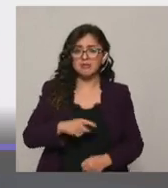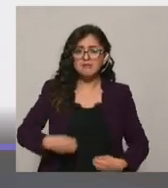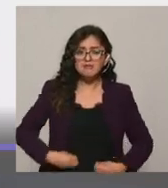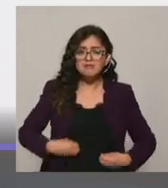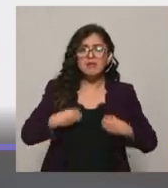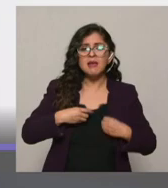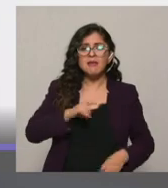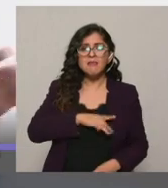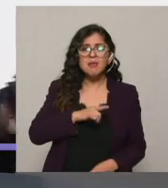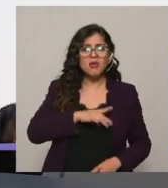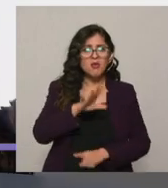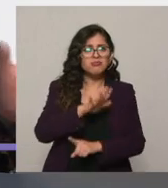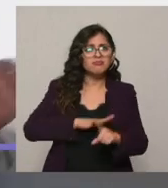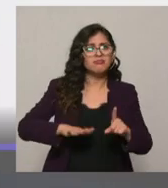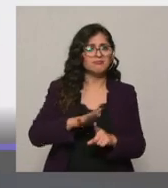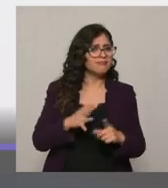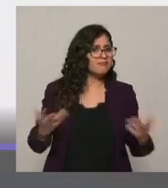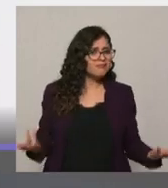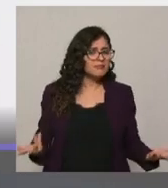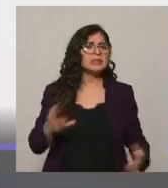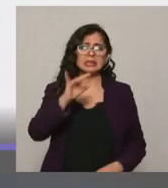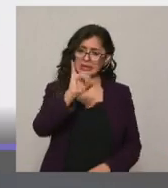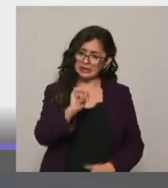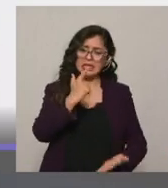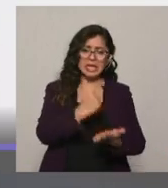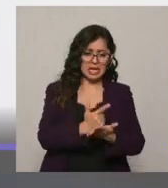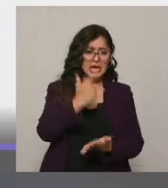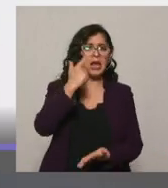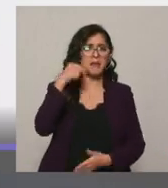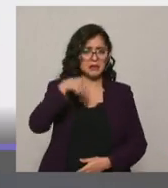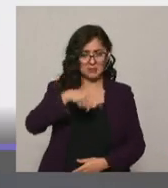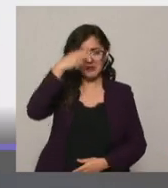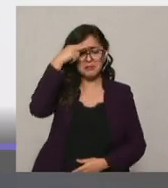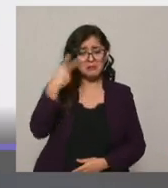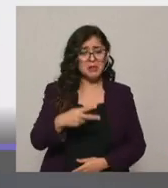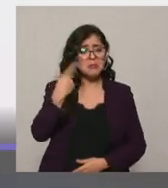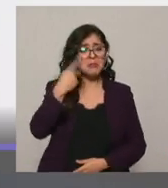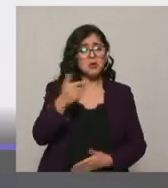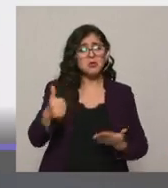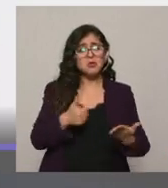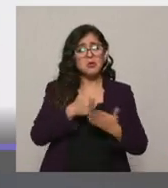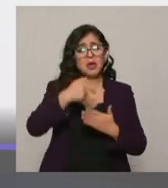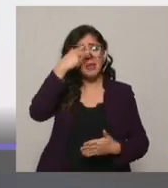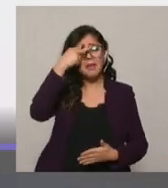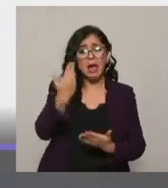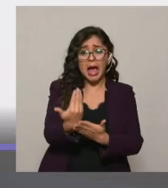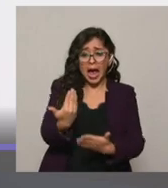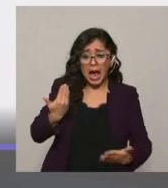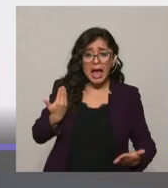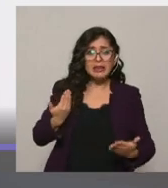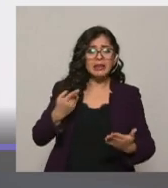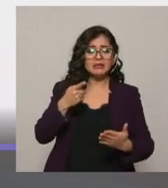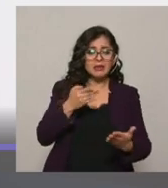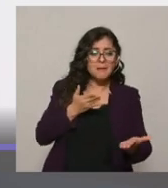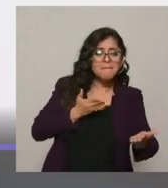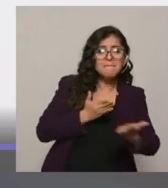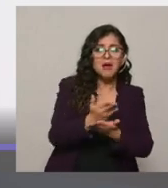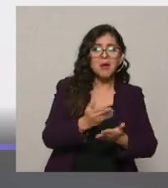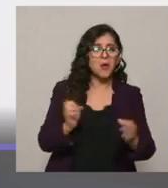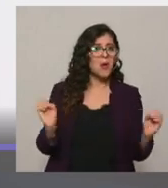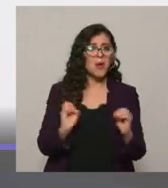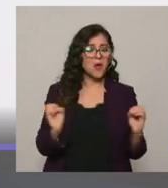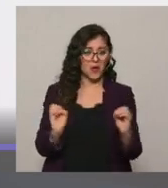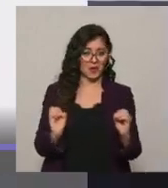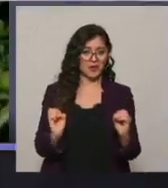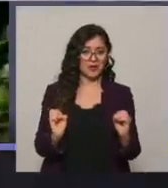¿no? Grave es, sí, que se vive en todo el país, pero la Ciudad de México era como algo intocable. O sea, cuando en algún momento a